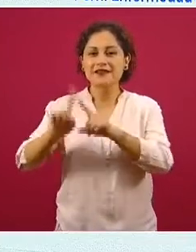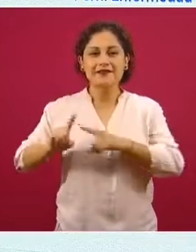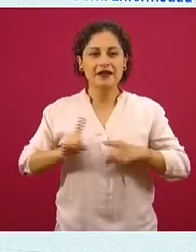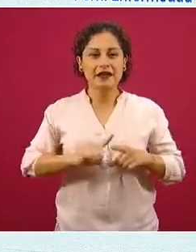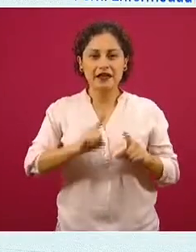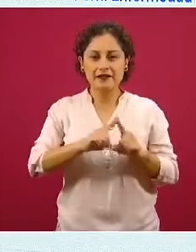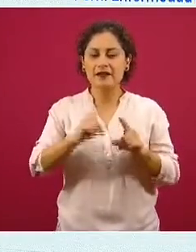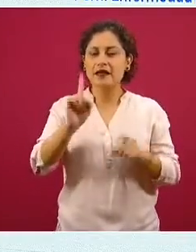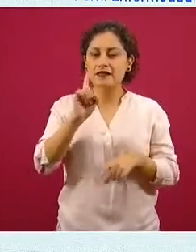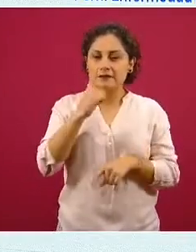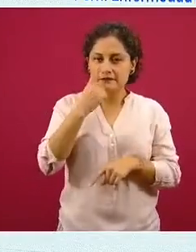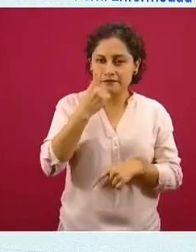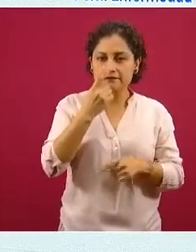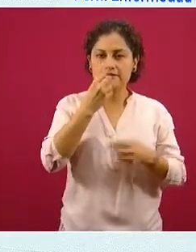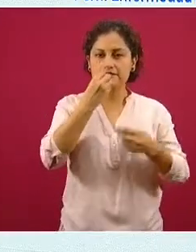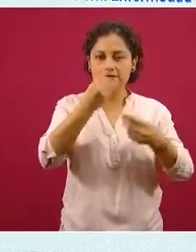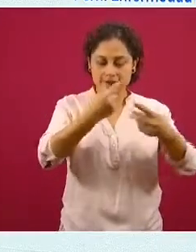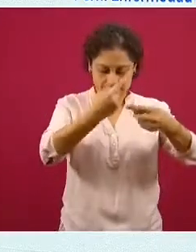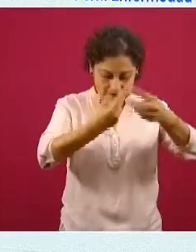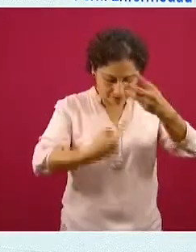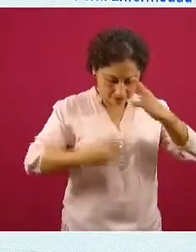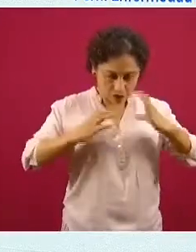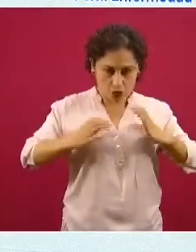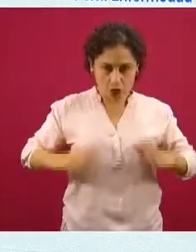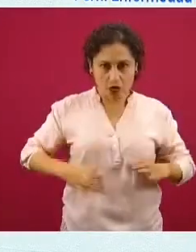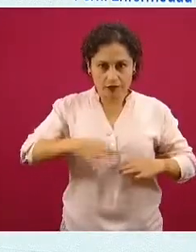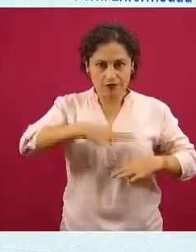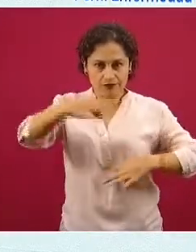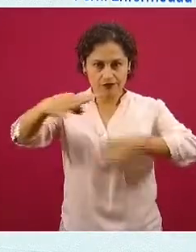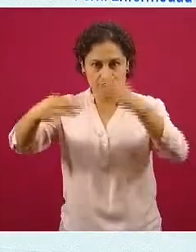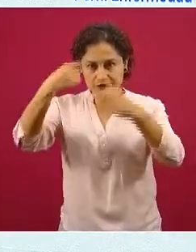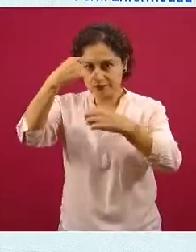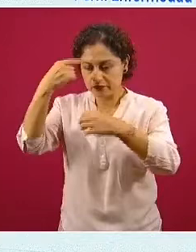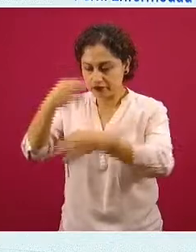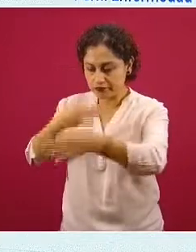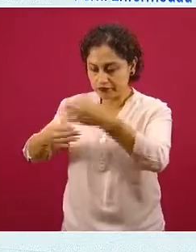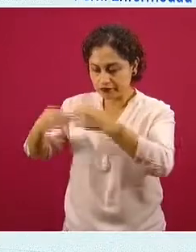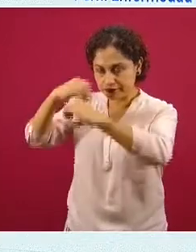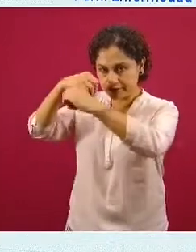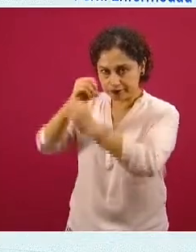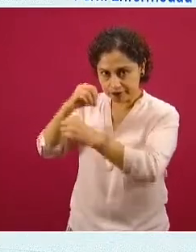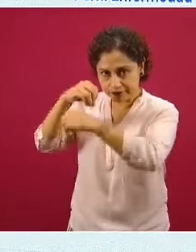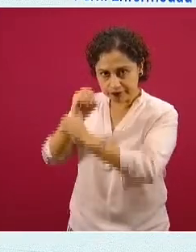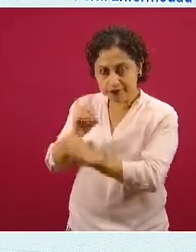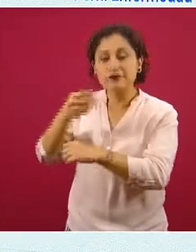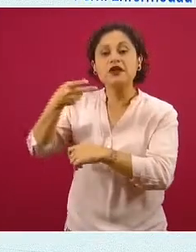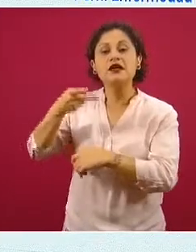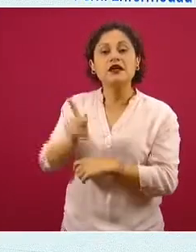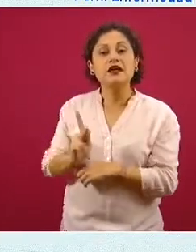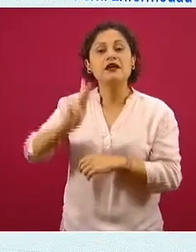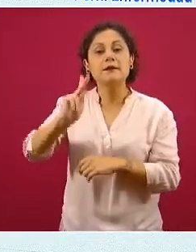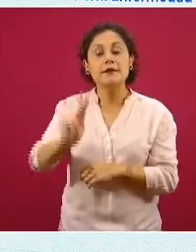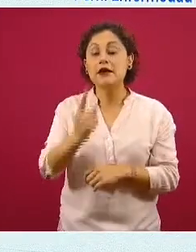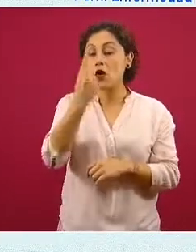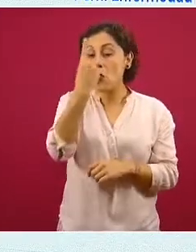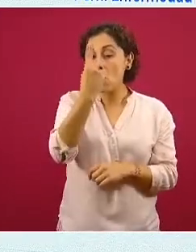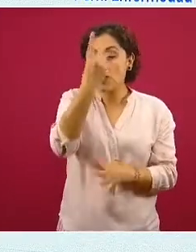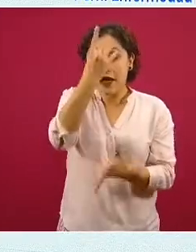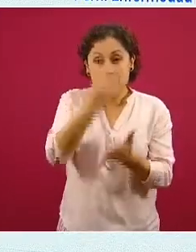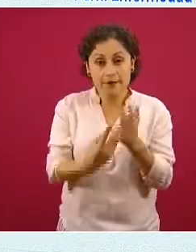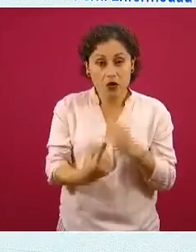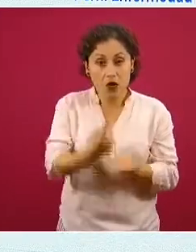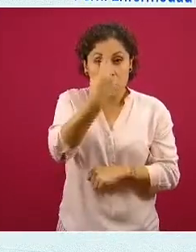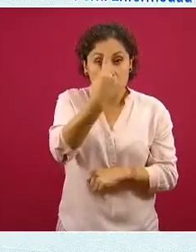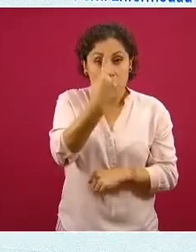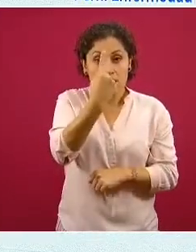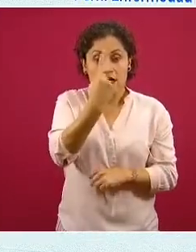diagnóstico, aun cuando no se haya registrado al caso. Entre otras razones, porque una misma muestra puede servir para